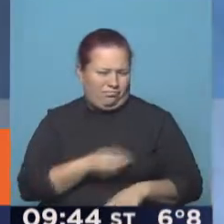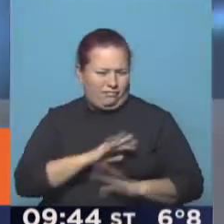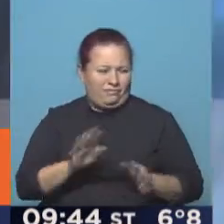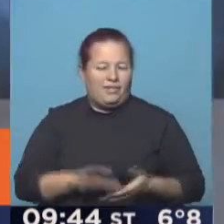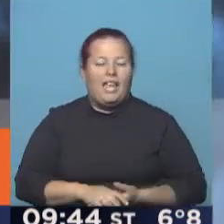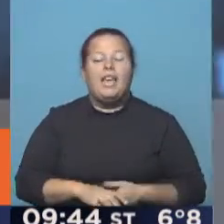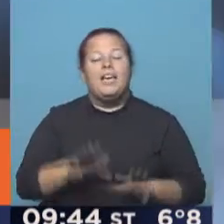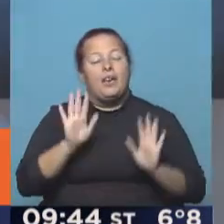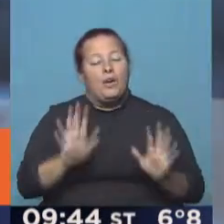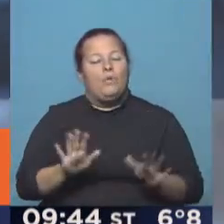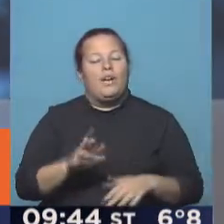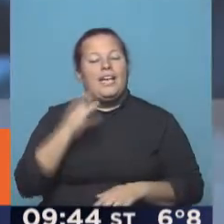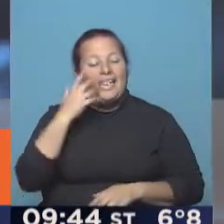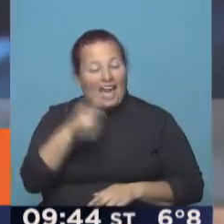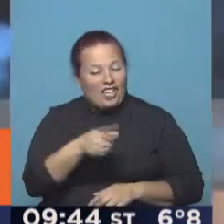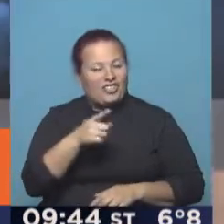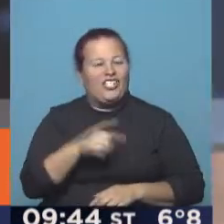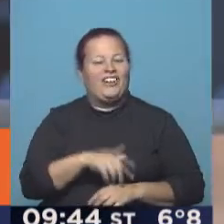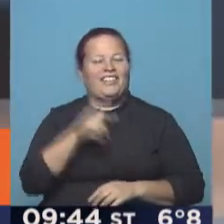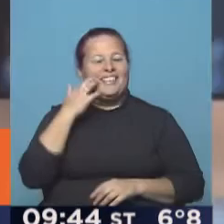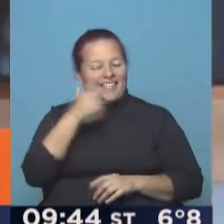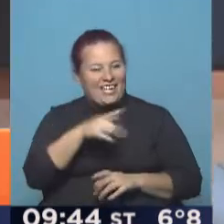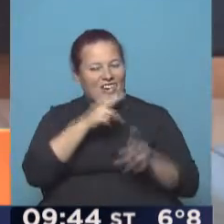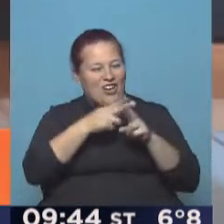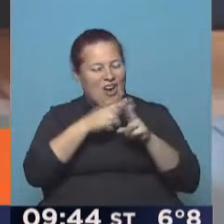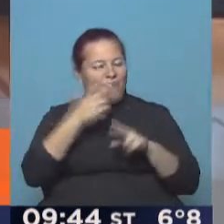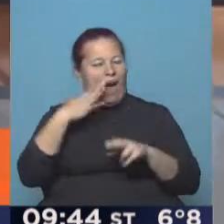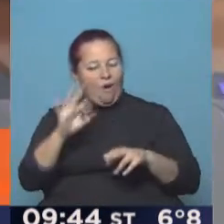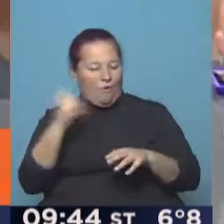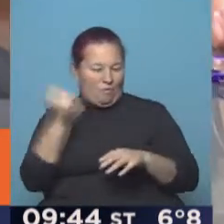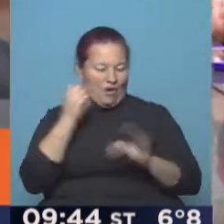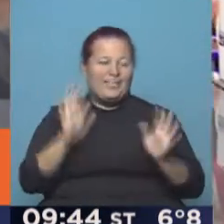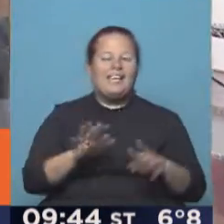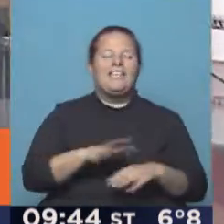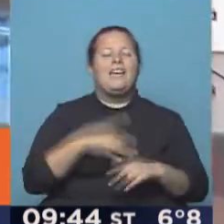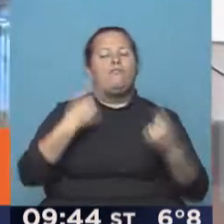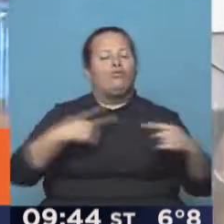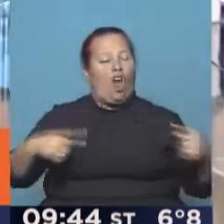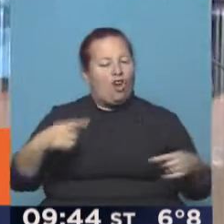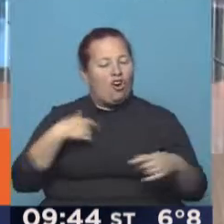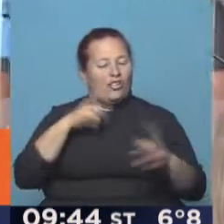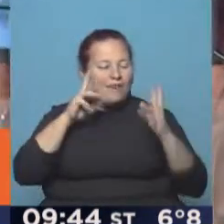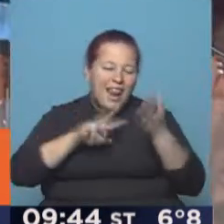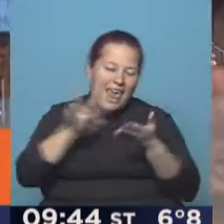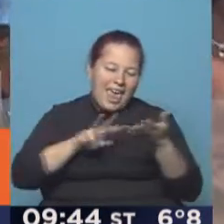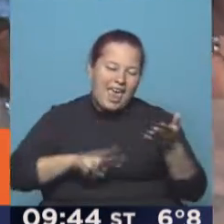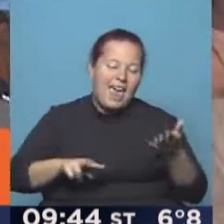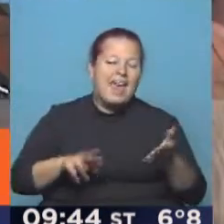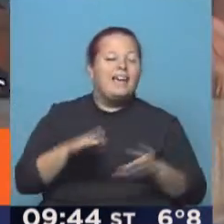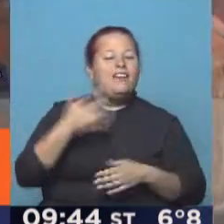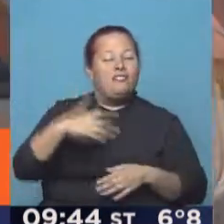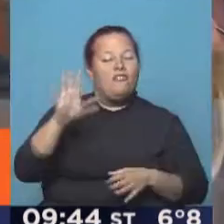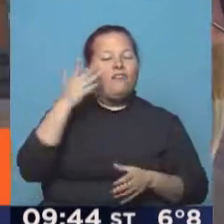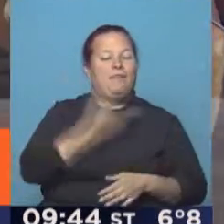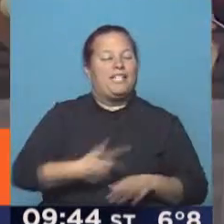hizo. Leandro Nieto, Leandro Arturo, que te han puesto el nombre de tu abuelo, ni más ni menos. Hay muchas cuestiones que estoy revisando que se hicieron en